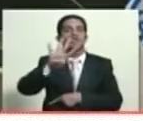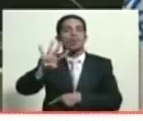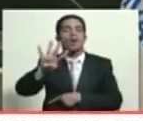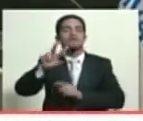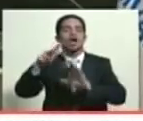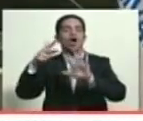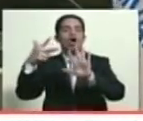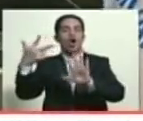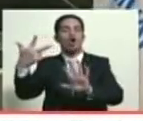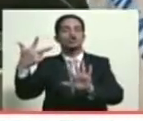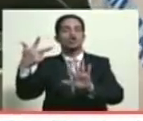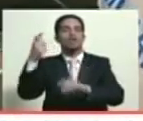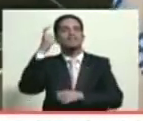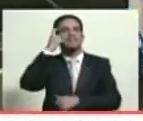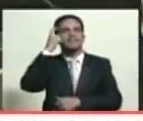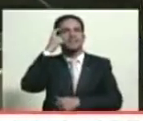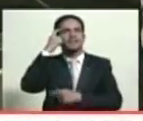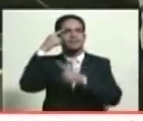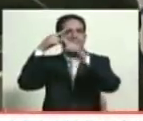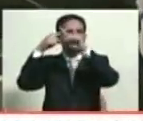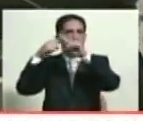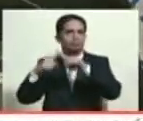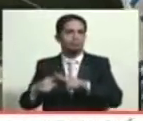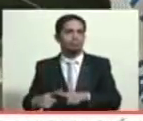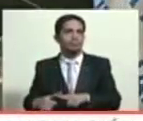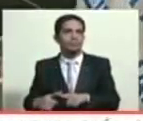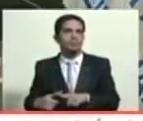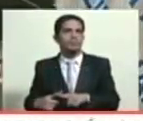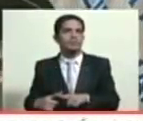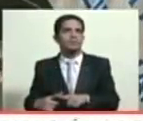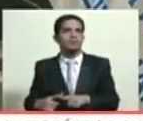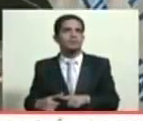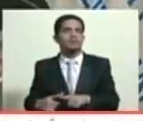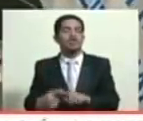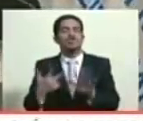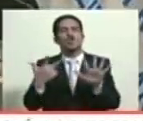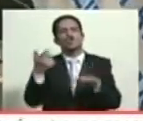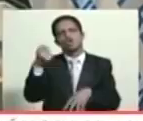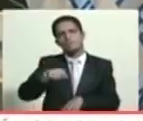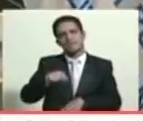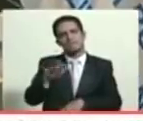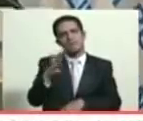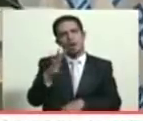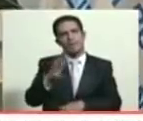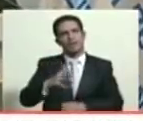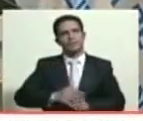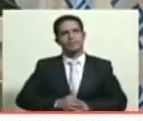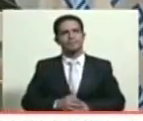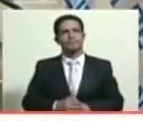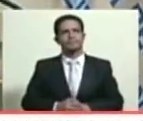248 días, un promedio aproximadamente de 8 meses.